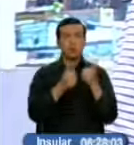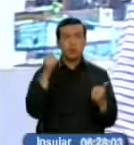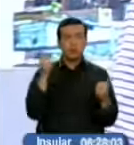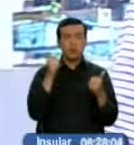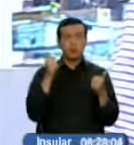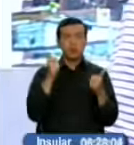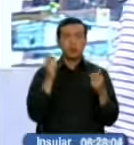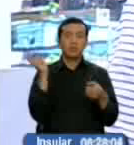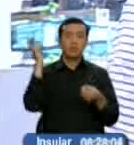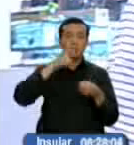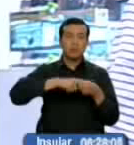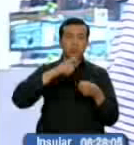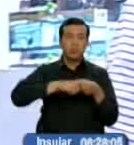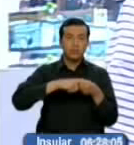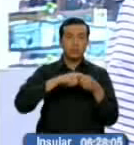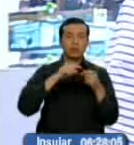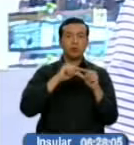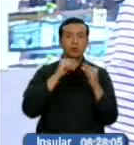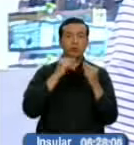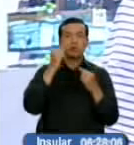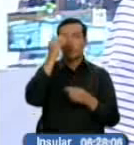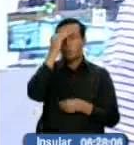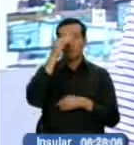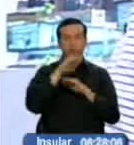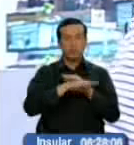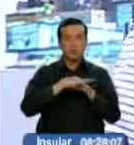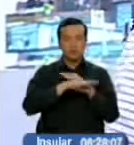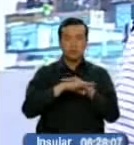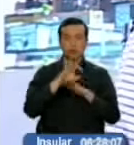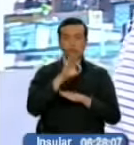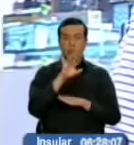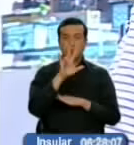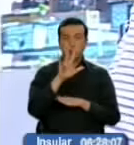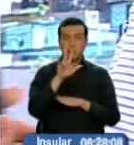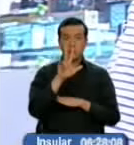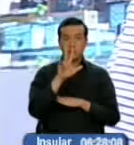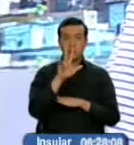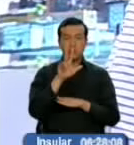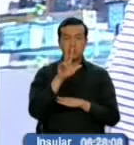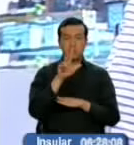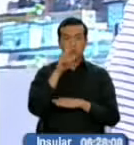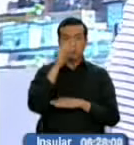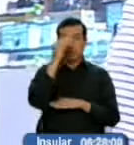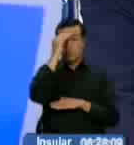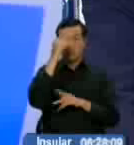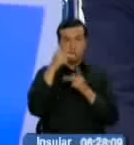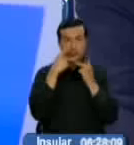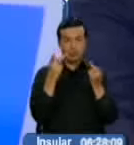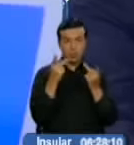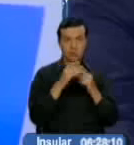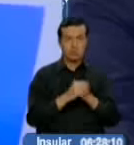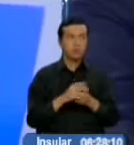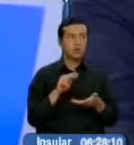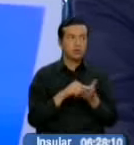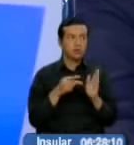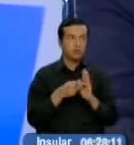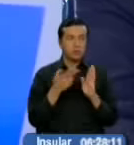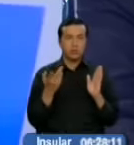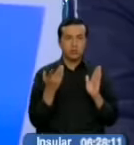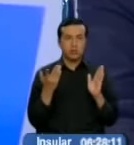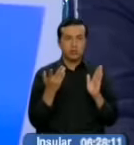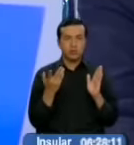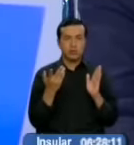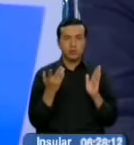la matrícula a nivel de la educación básica, que subió del 93... ¿Te refieres a la educación pública? Sí, pública. O sea,